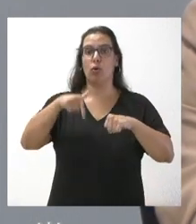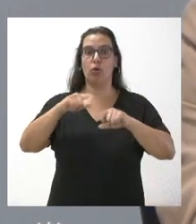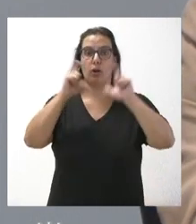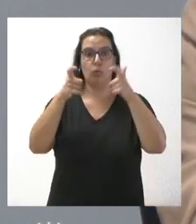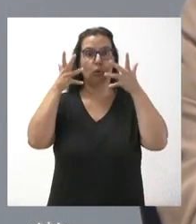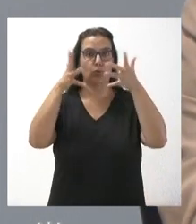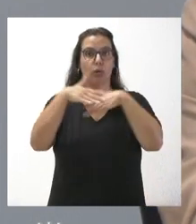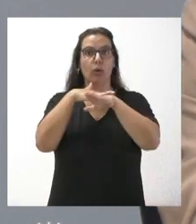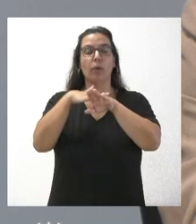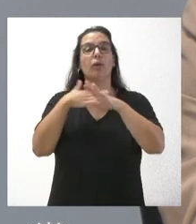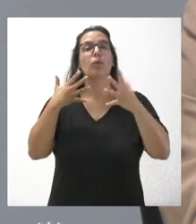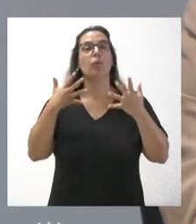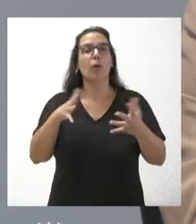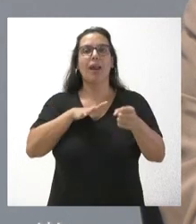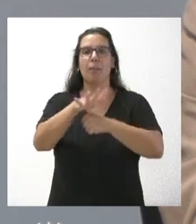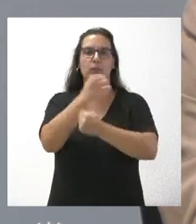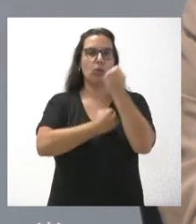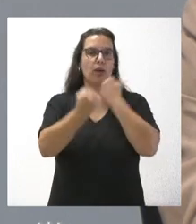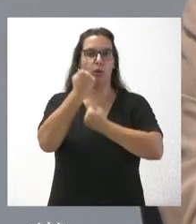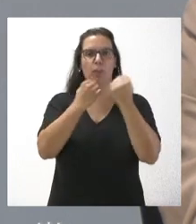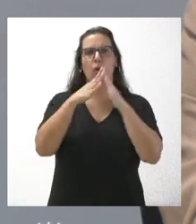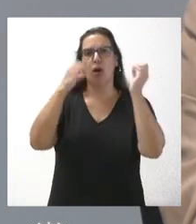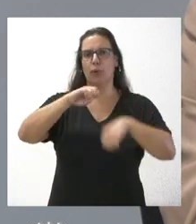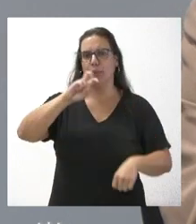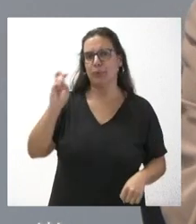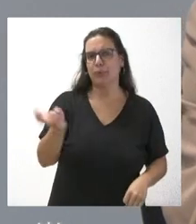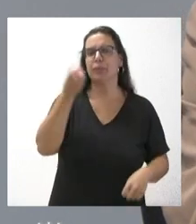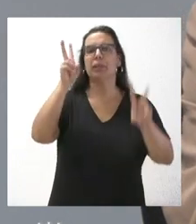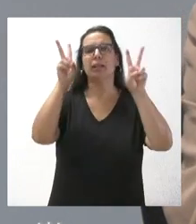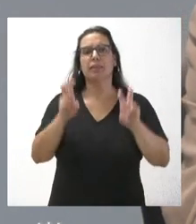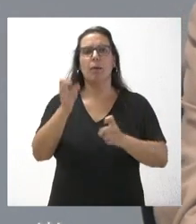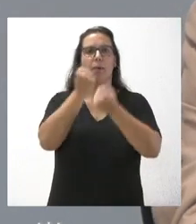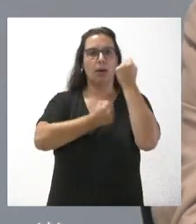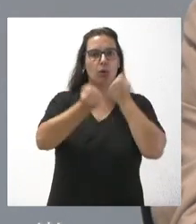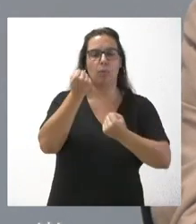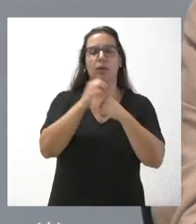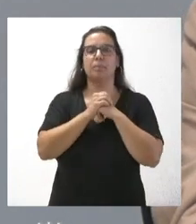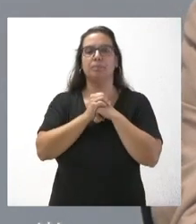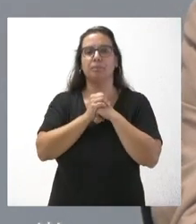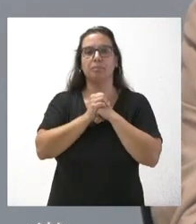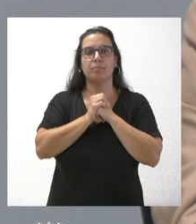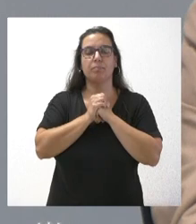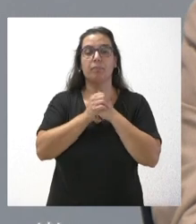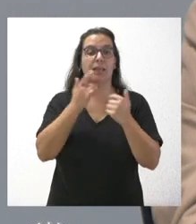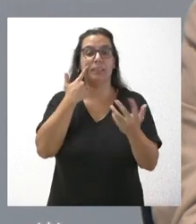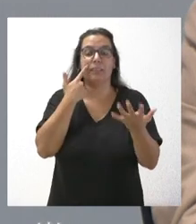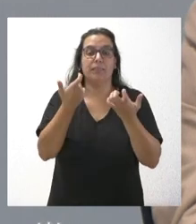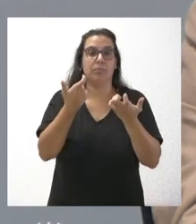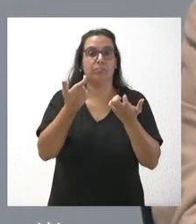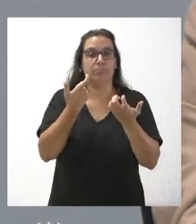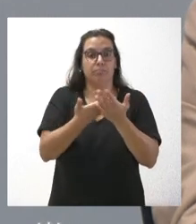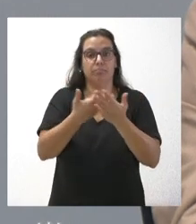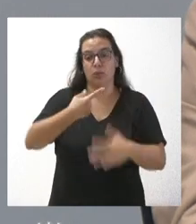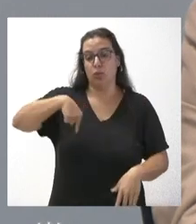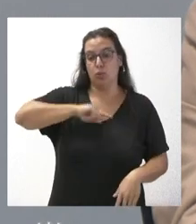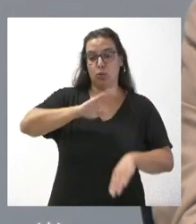de Gobierno es en el ámbito económico, con varios acuerdos en materia económica, lo que refleja claramente la importancia que desde la Junta de